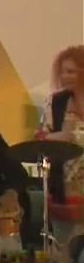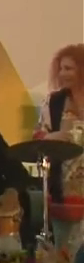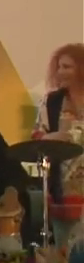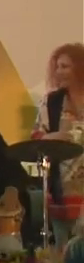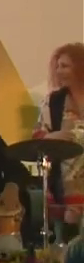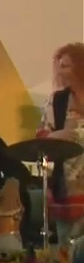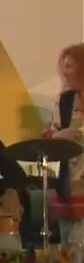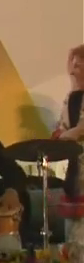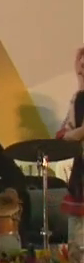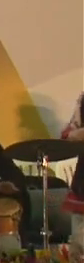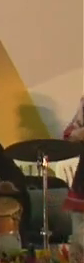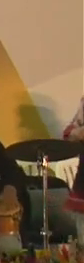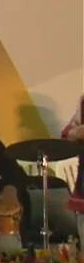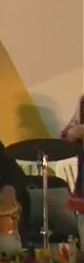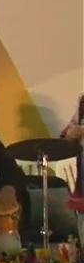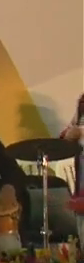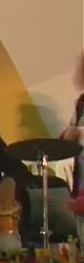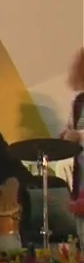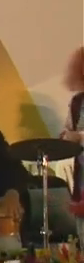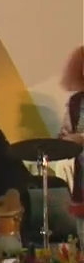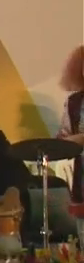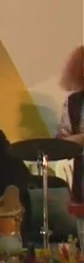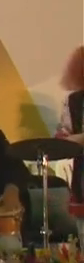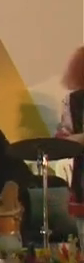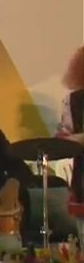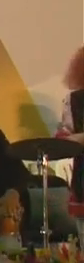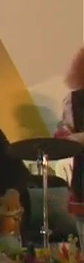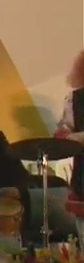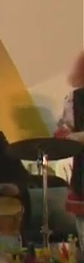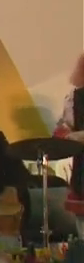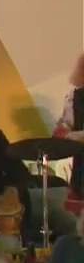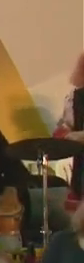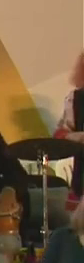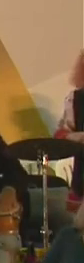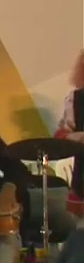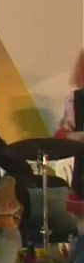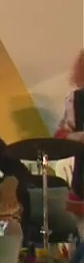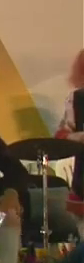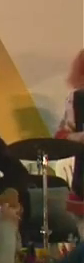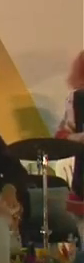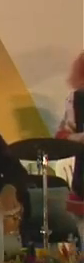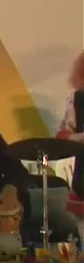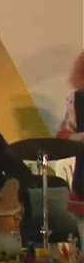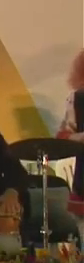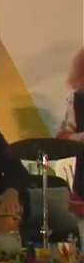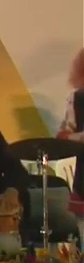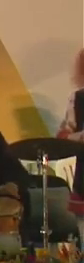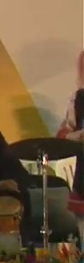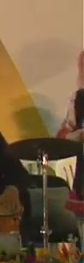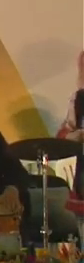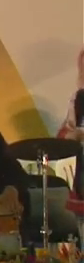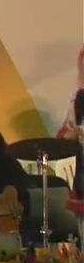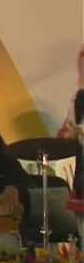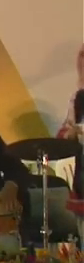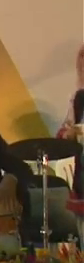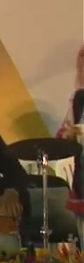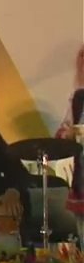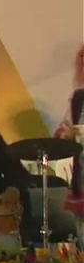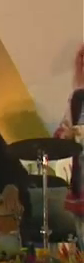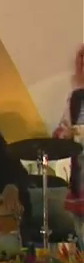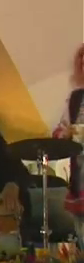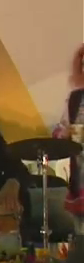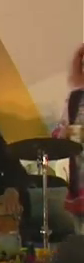Si mañana que irrumpa el nuevo día con su fiesta de pájaros